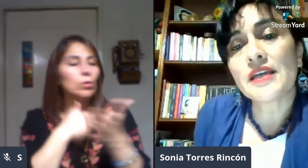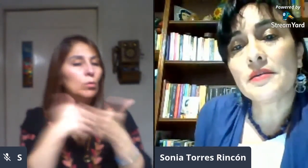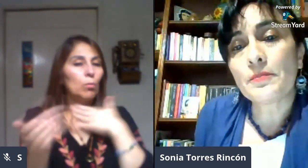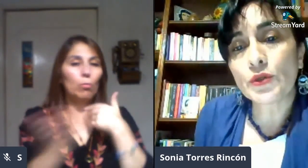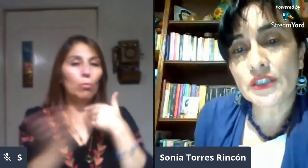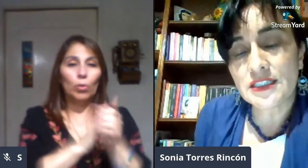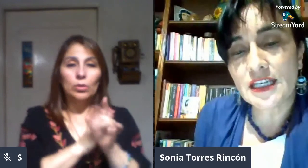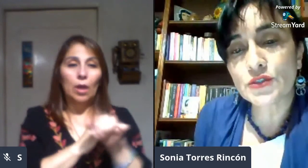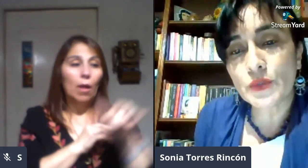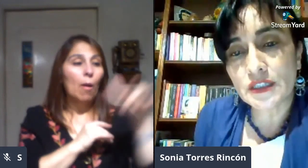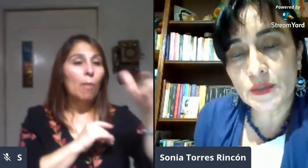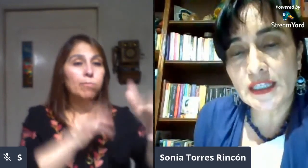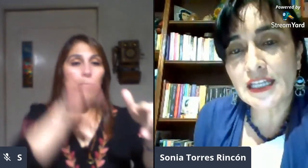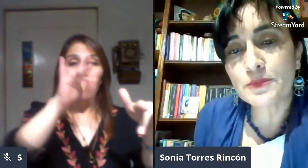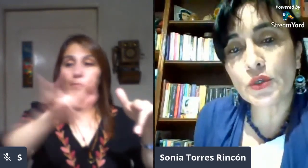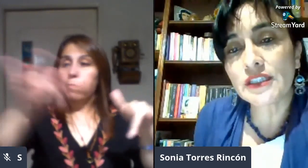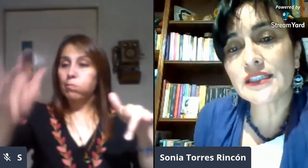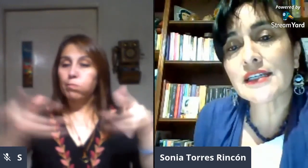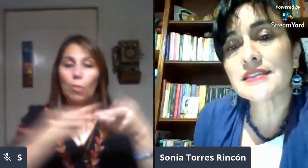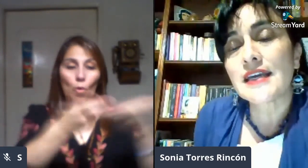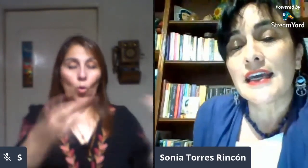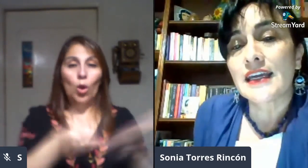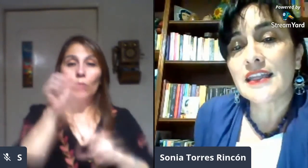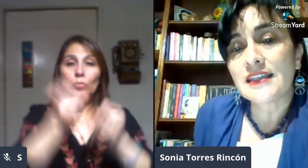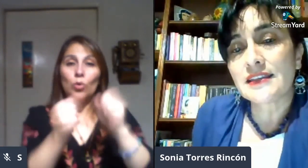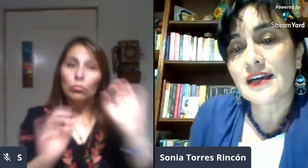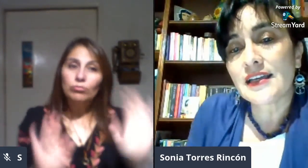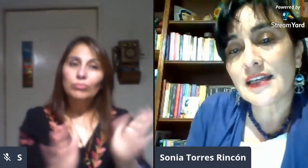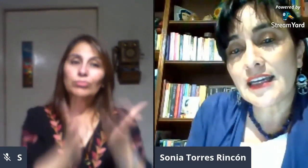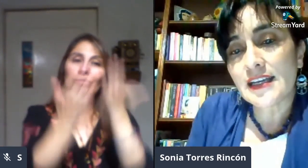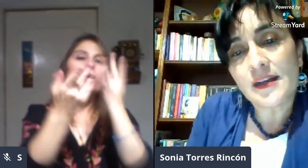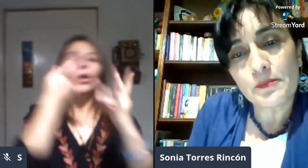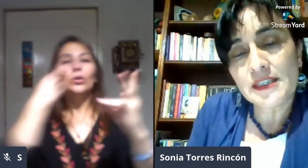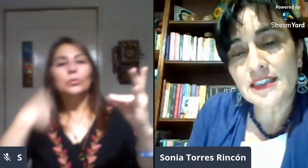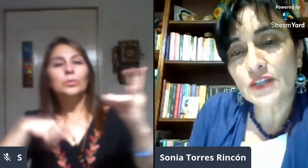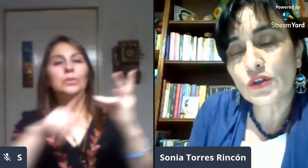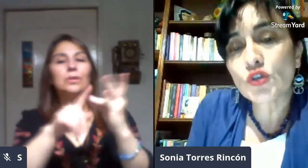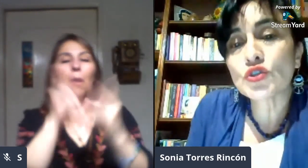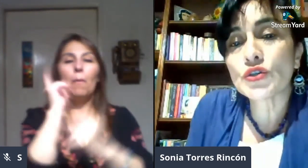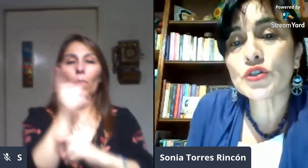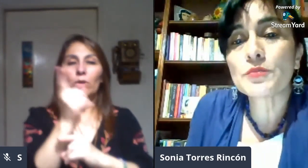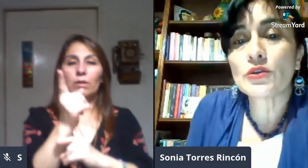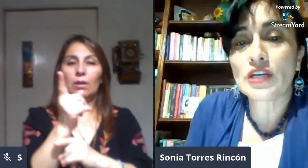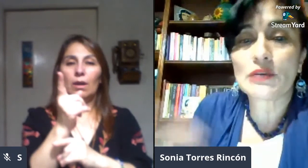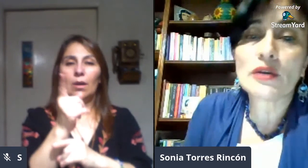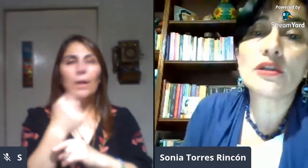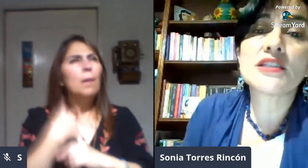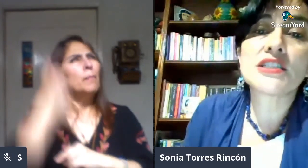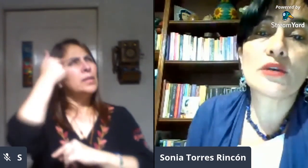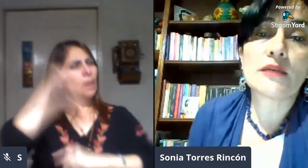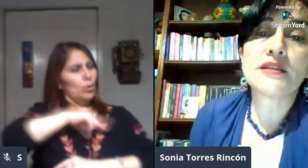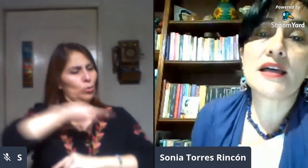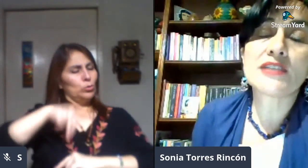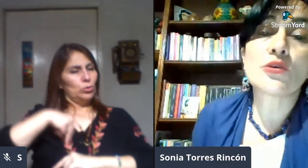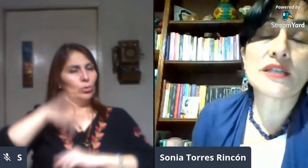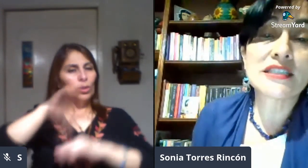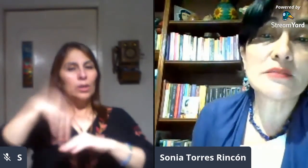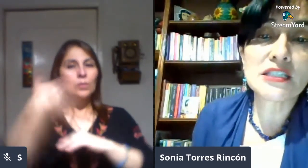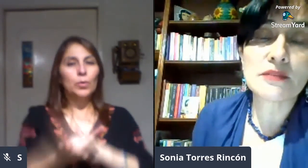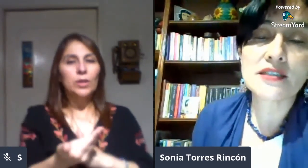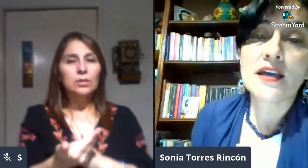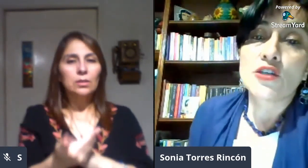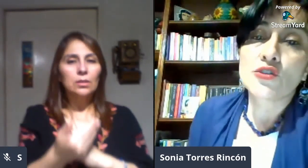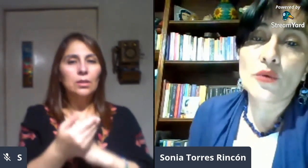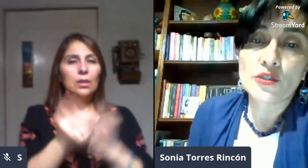escenarios también potenciar subjetividades políticas que de entrada era pensando en los otros, pero que luego les llevó la mirada sobre